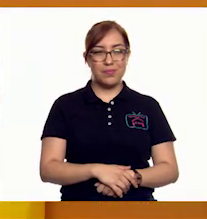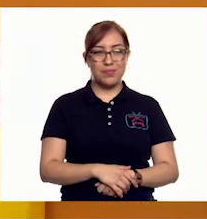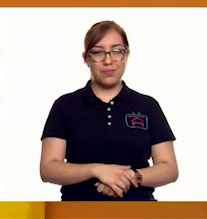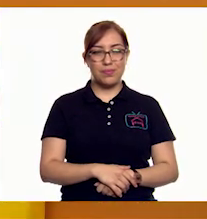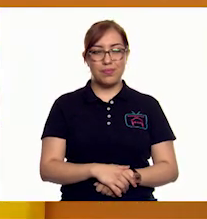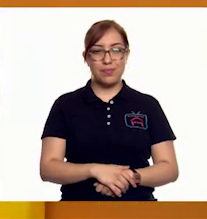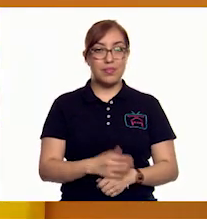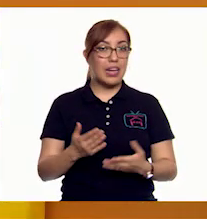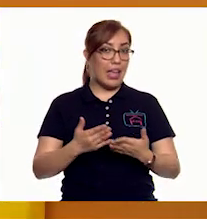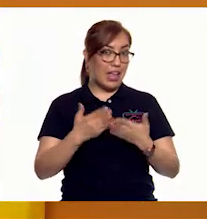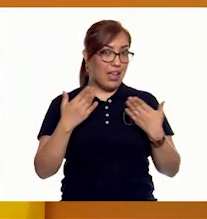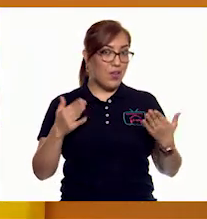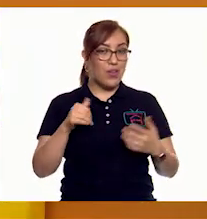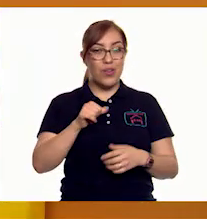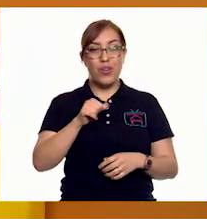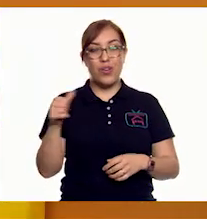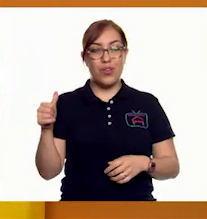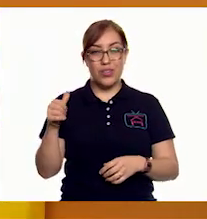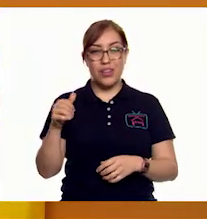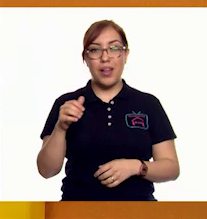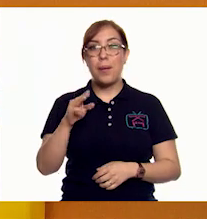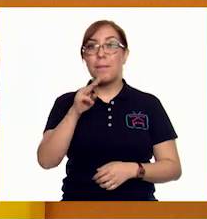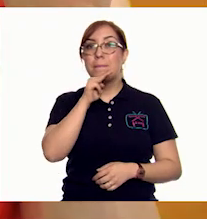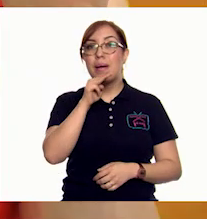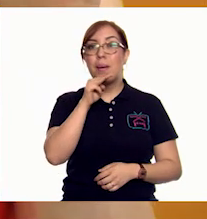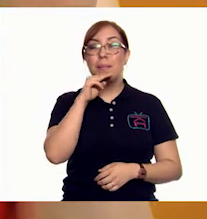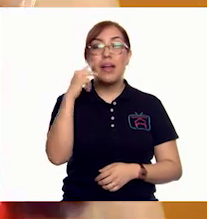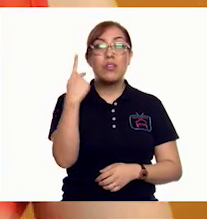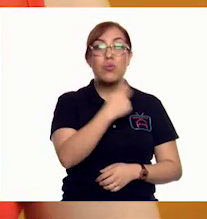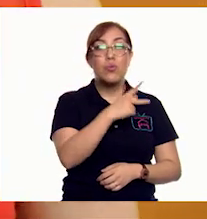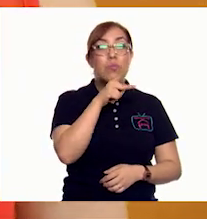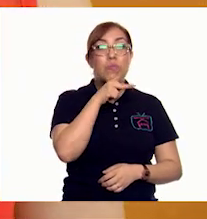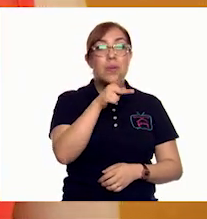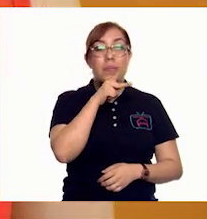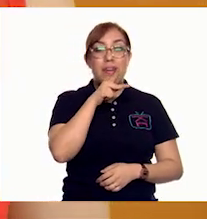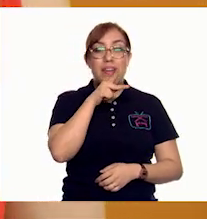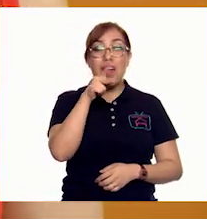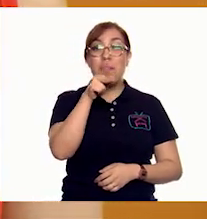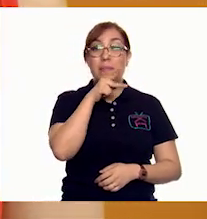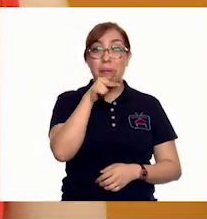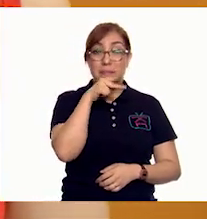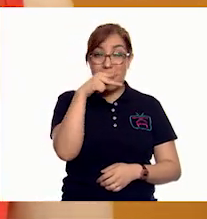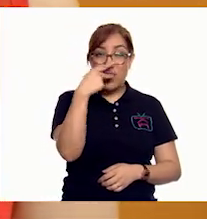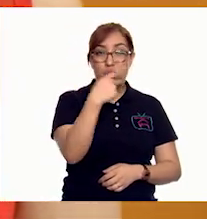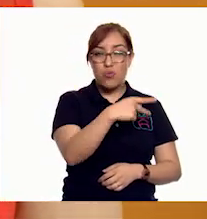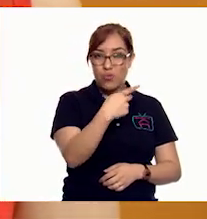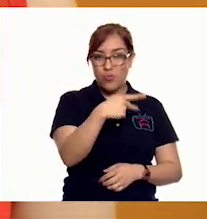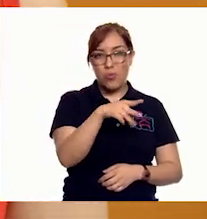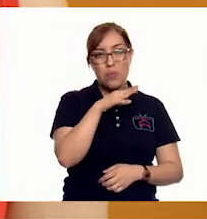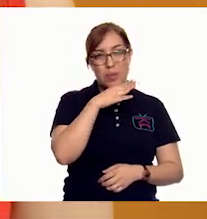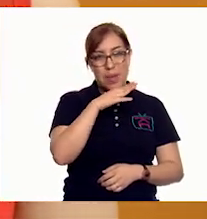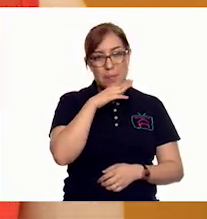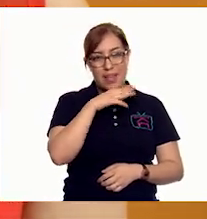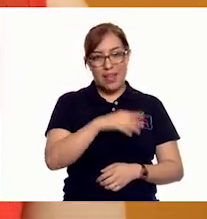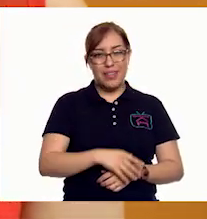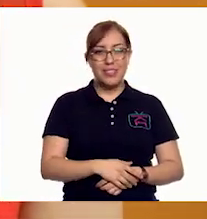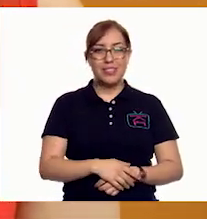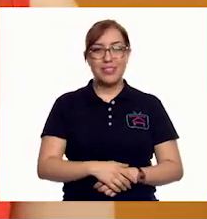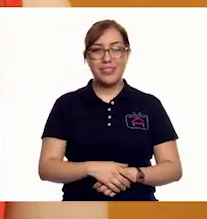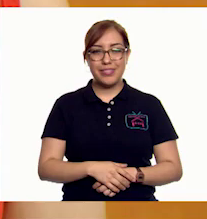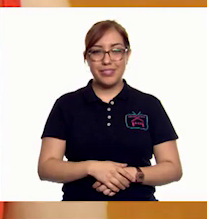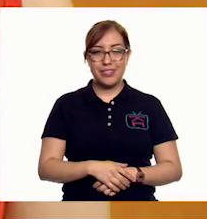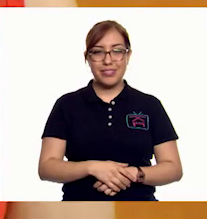viene la mamá. La mamá. De tu papá. La mamá de tu papá. La mamá de tu papá. Si es su mamá,